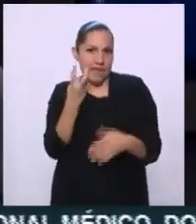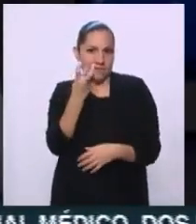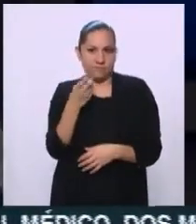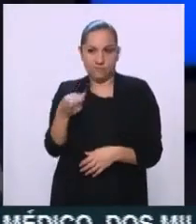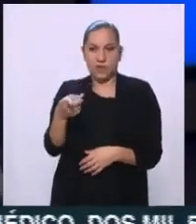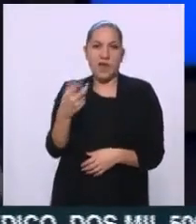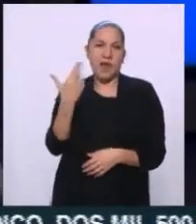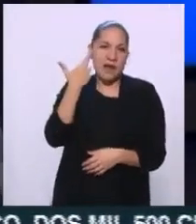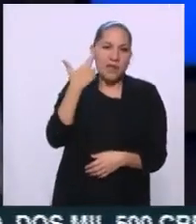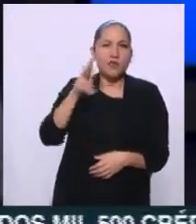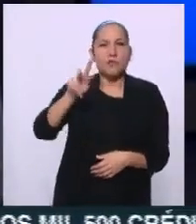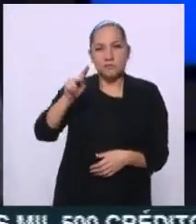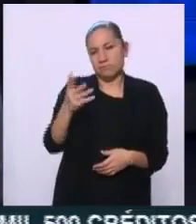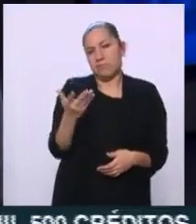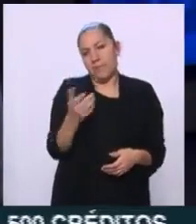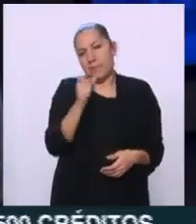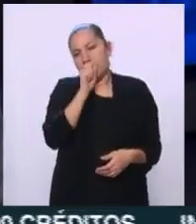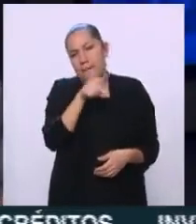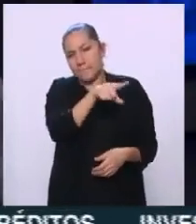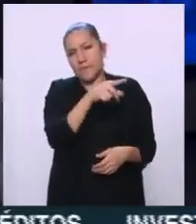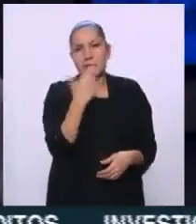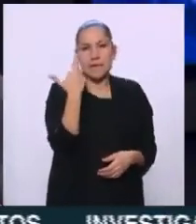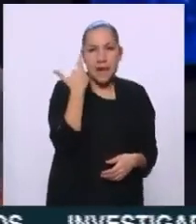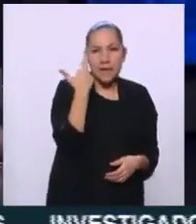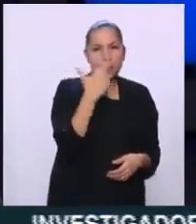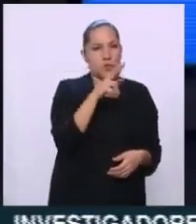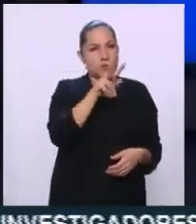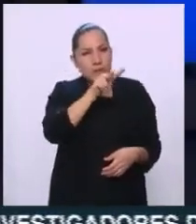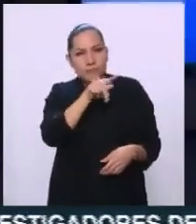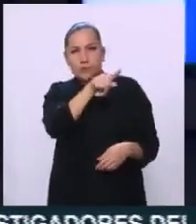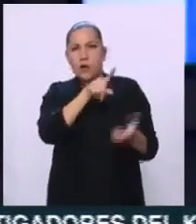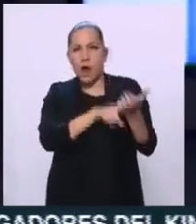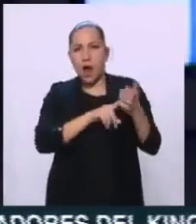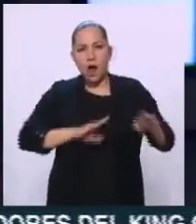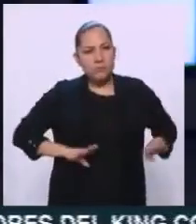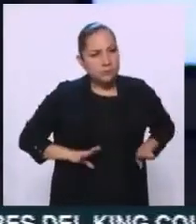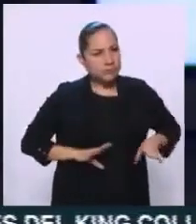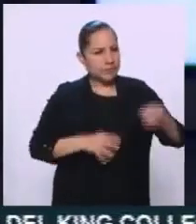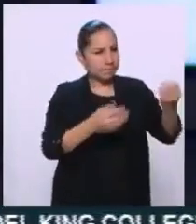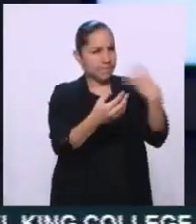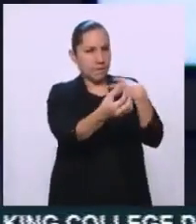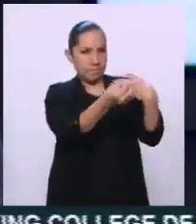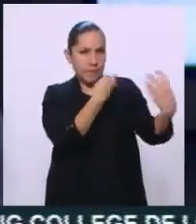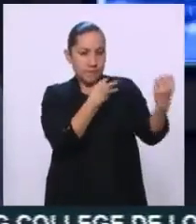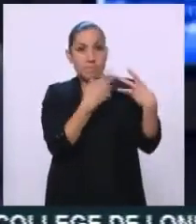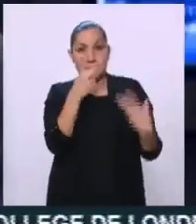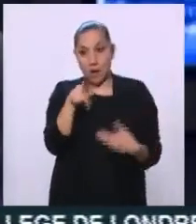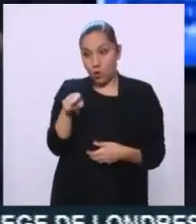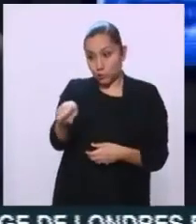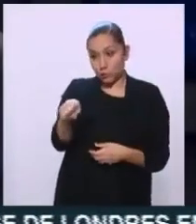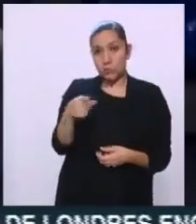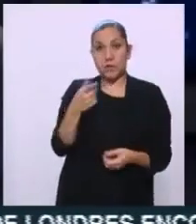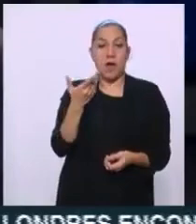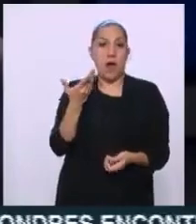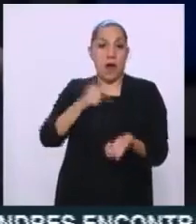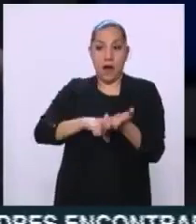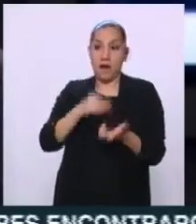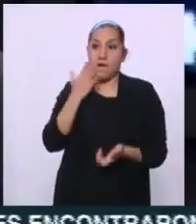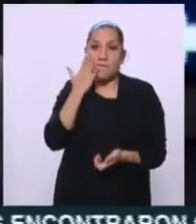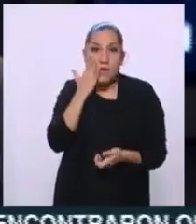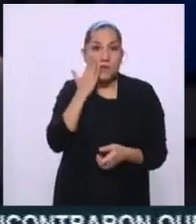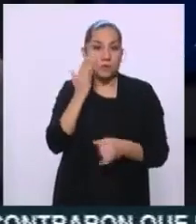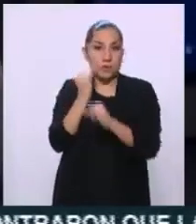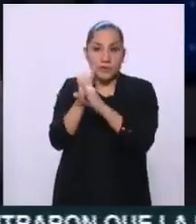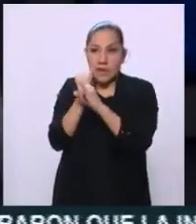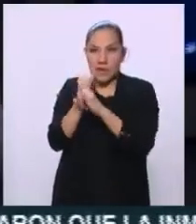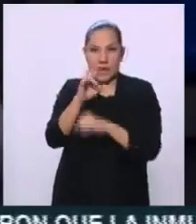particularmente la televisión y la radio. Que la radio todavía tiene esa capacidad de competir con las redes por lo que es del tiempo